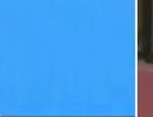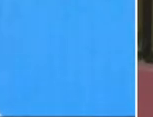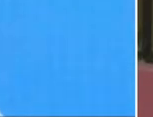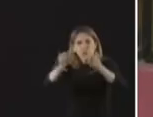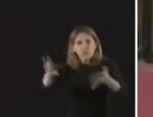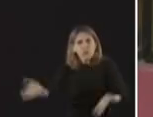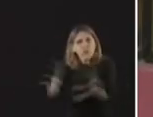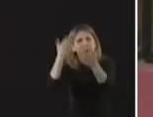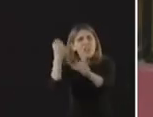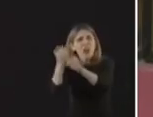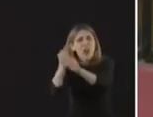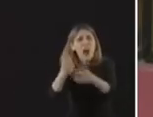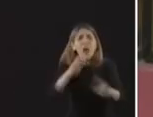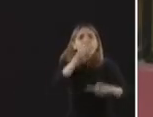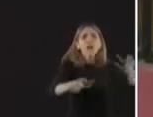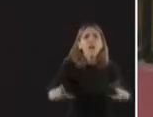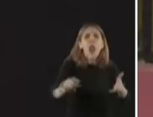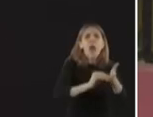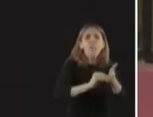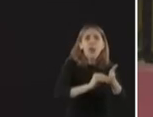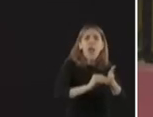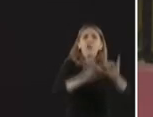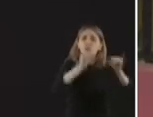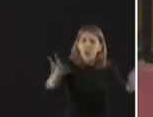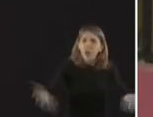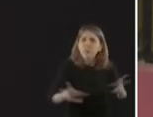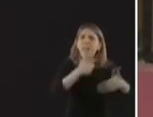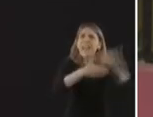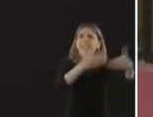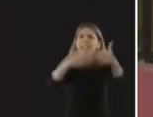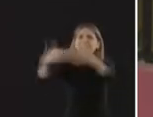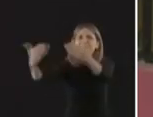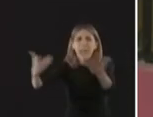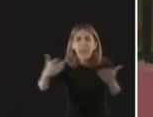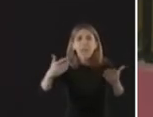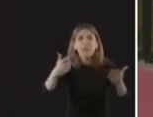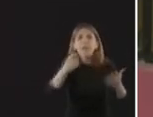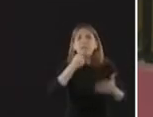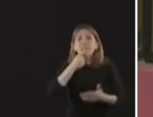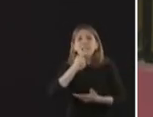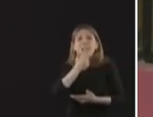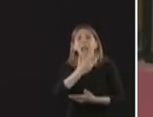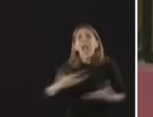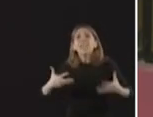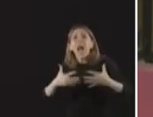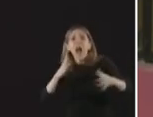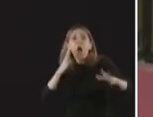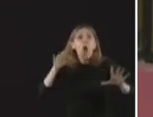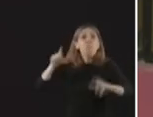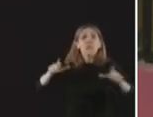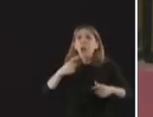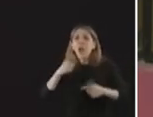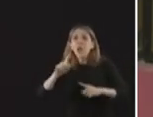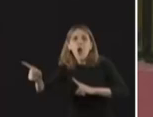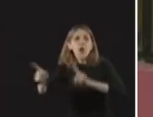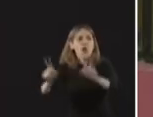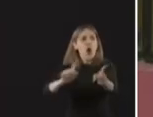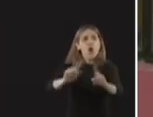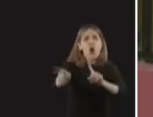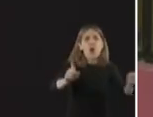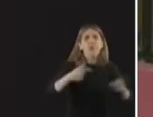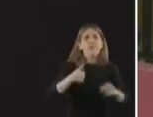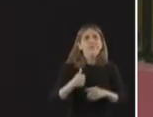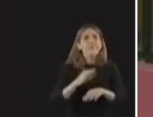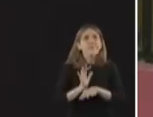un plan y eso no nos eso no se no se genera solamente por un cambio de nombres acá lo que había es un cambio de nombres dentro del